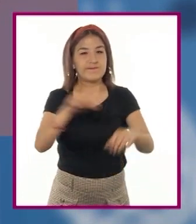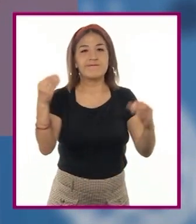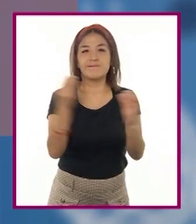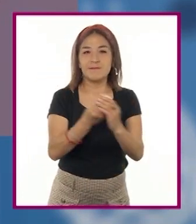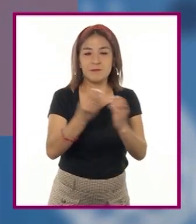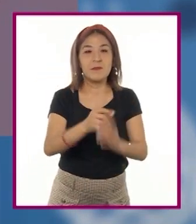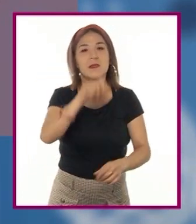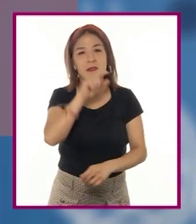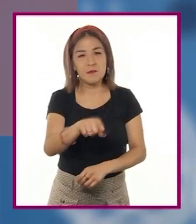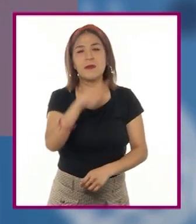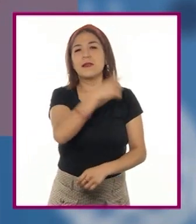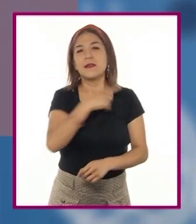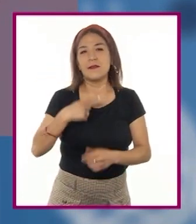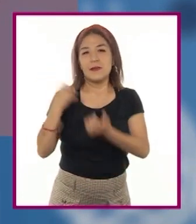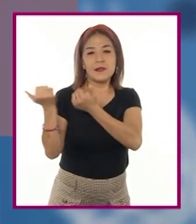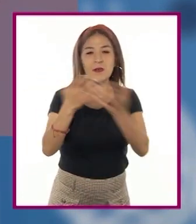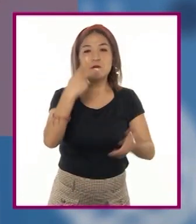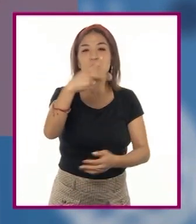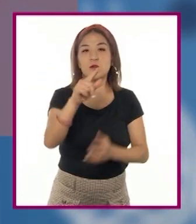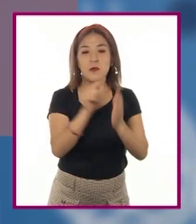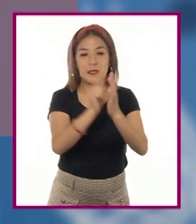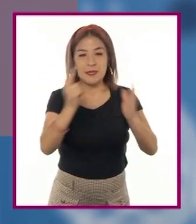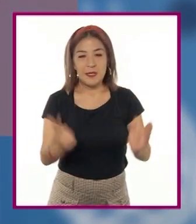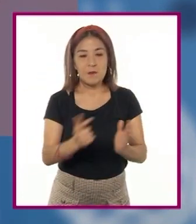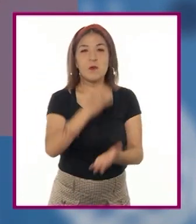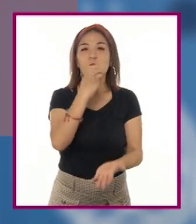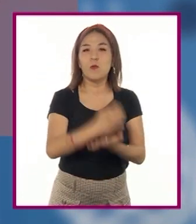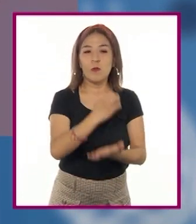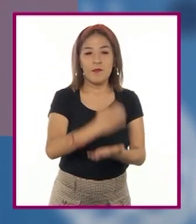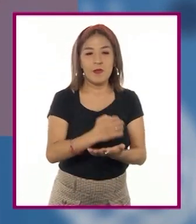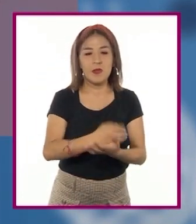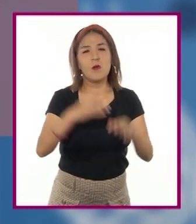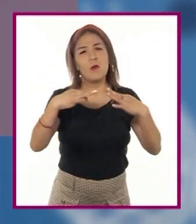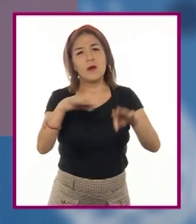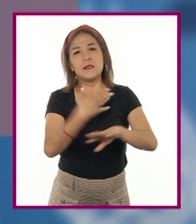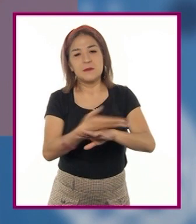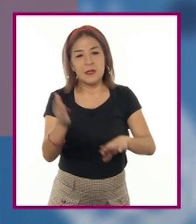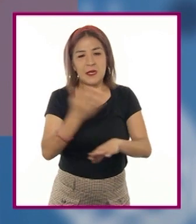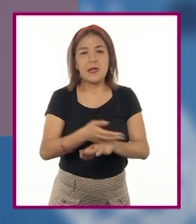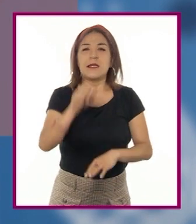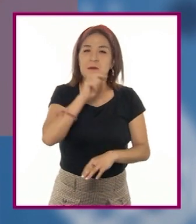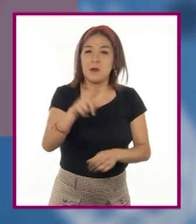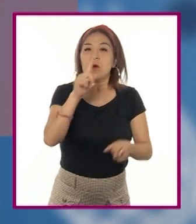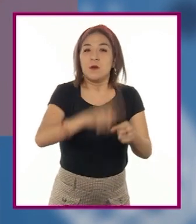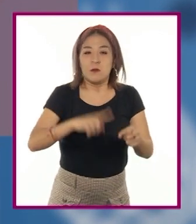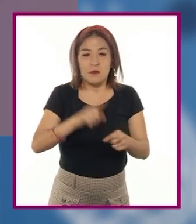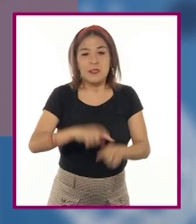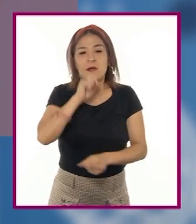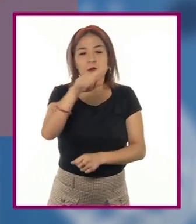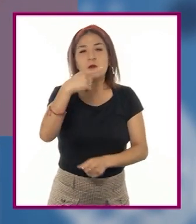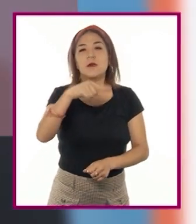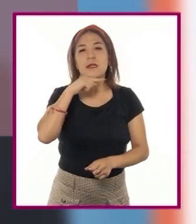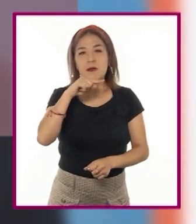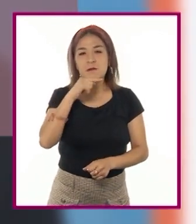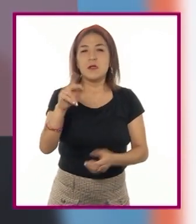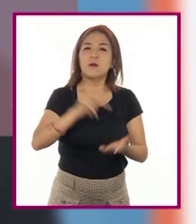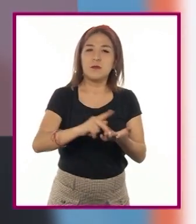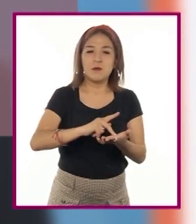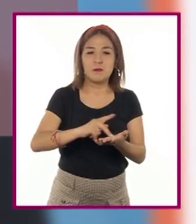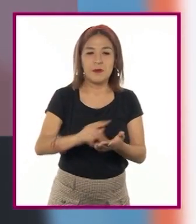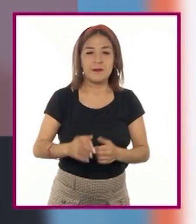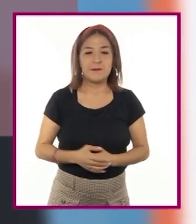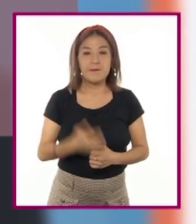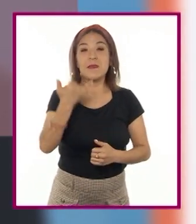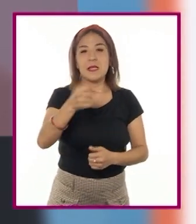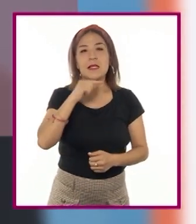les invitamos a tener cerca su libro de texto, cuaderno u hojas blancas y de colores, también su lápiz o bolígrafo,